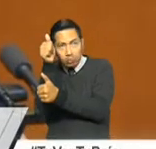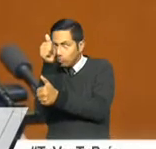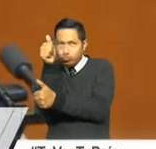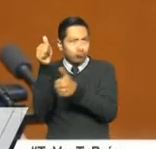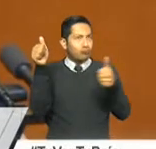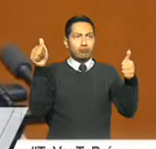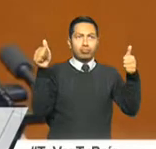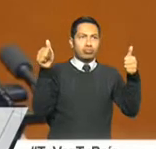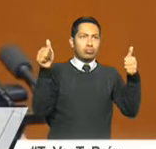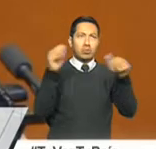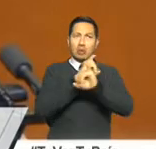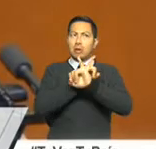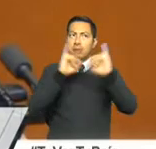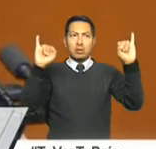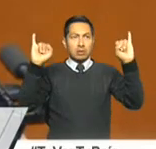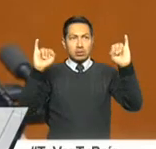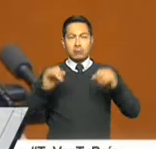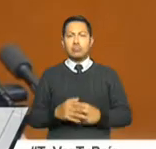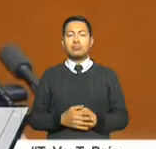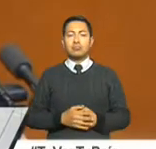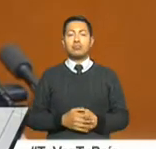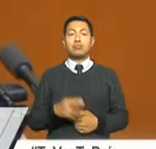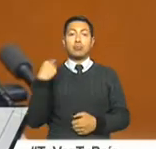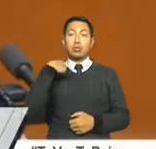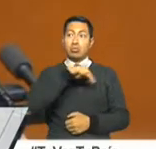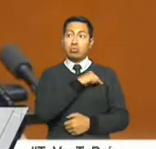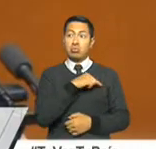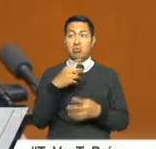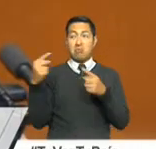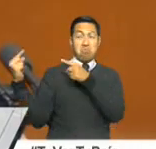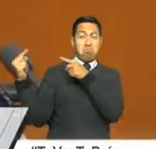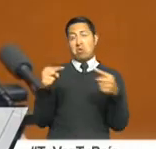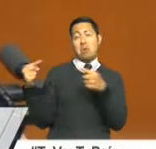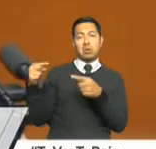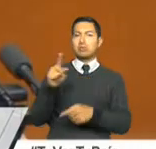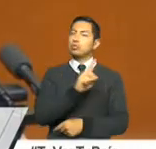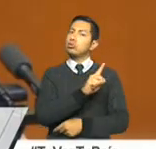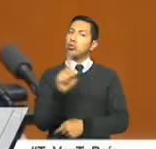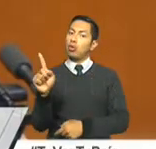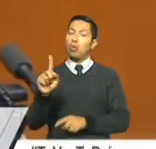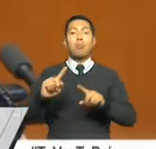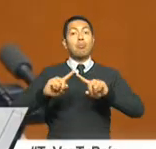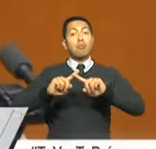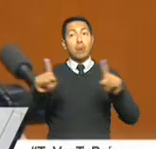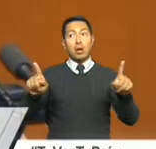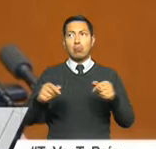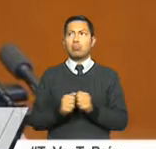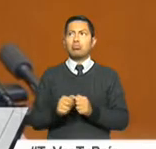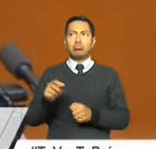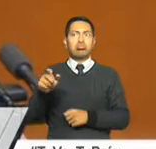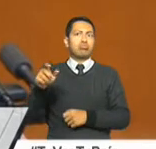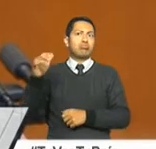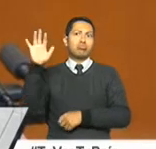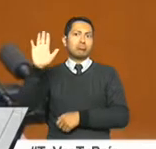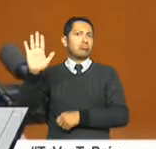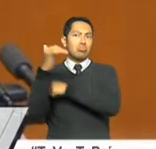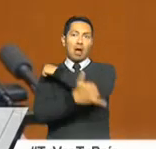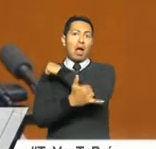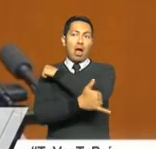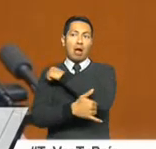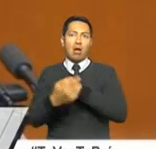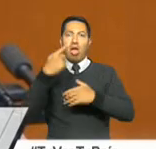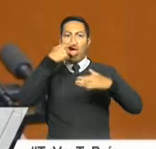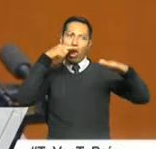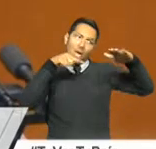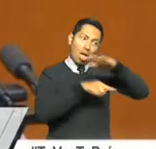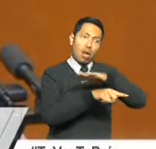Nunca buscaremos una agresión o expansión, pero tenemos la confianza y capacidad para derrotar toda forma de invasión. Nunca vamos a permitir que